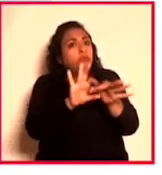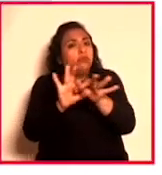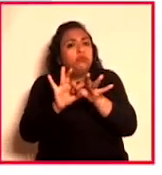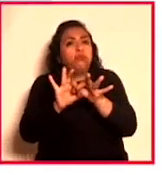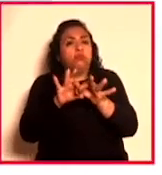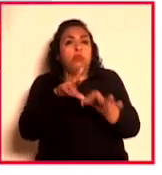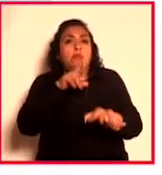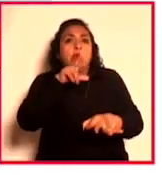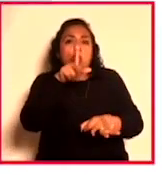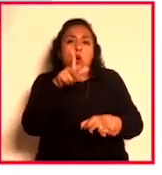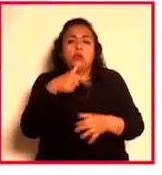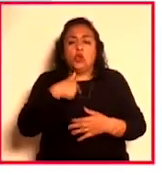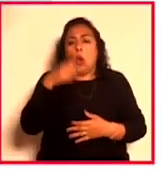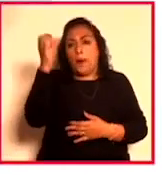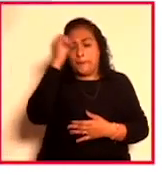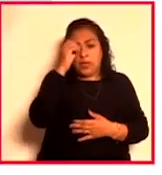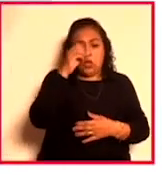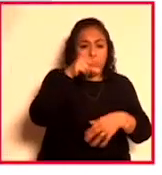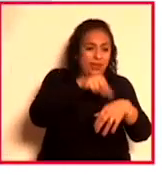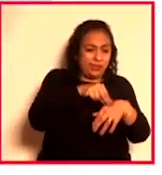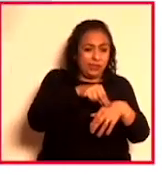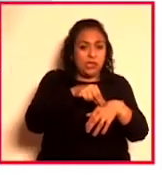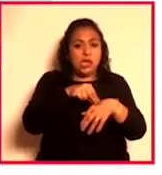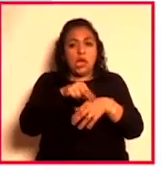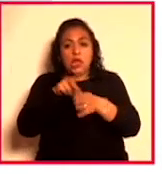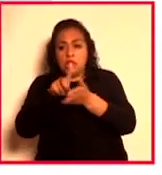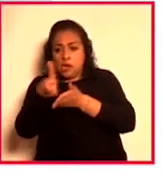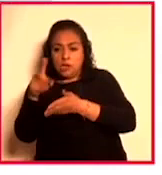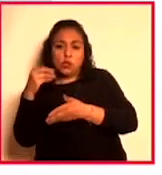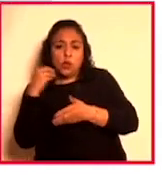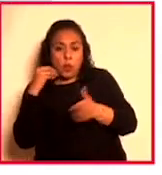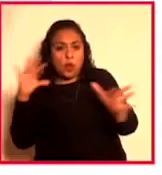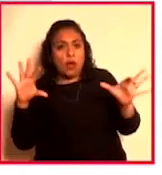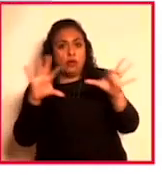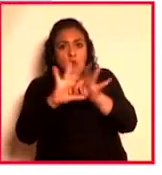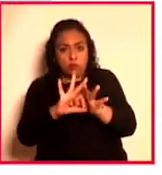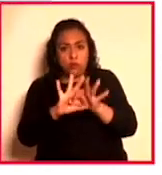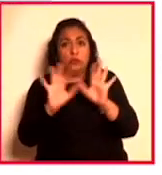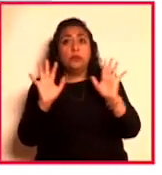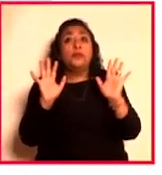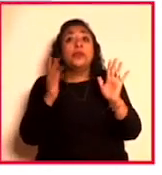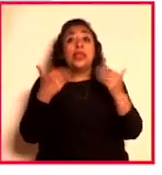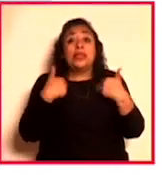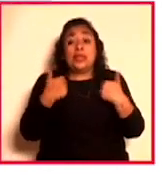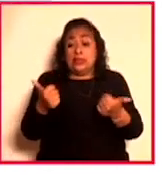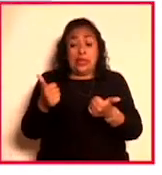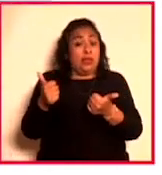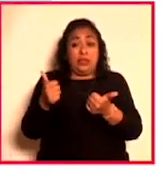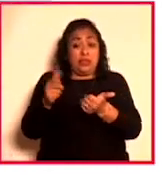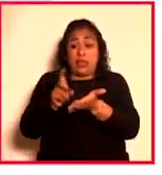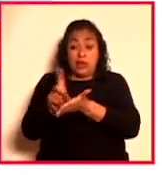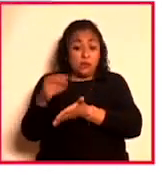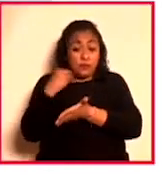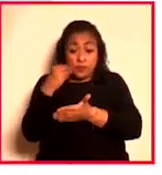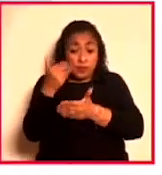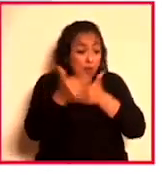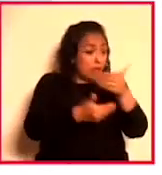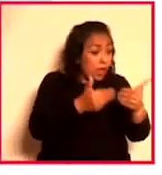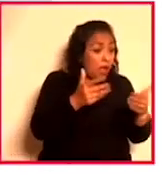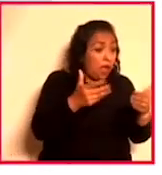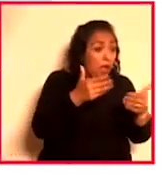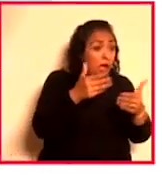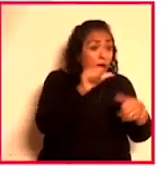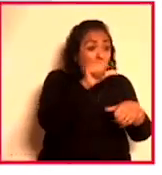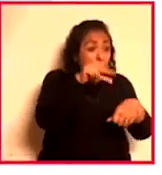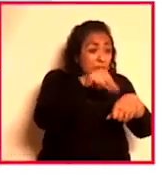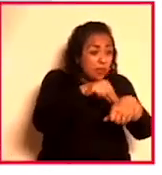la medicina y el derecho tendrán que ir de la mano. Ya no se entenderá un derecho que no contemple los avances médicos,